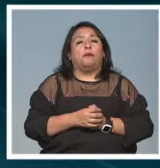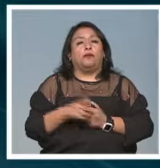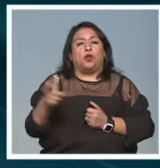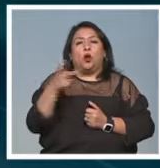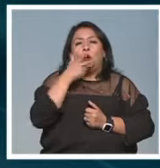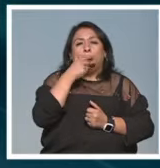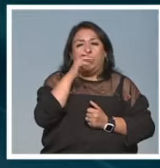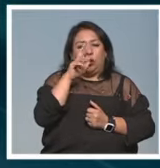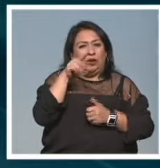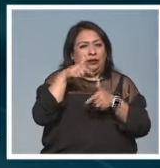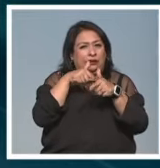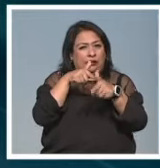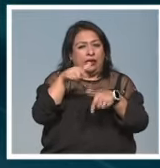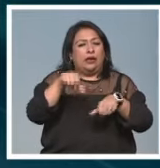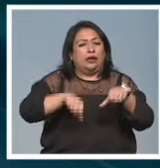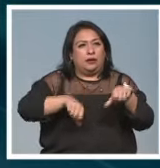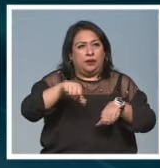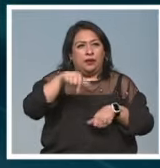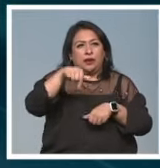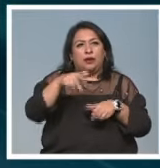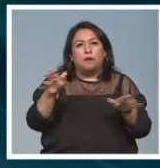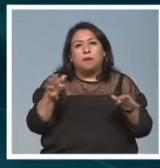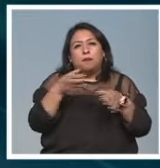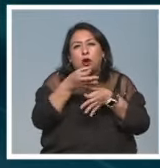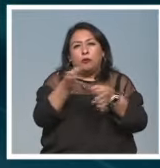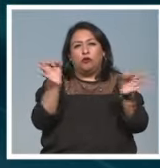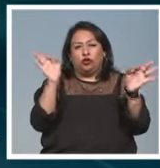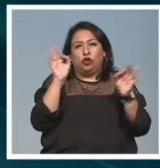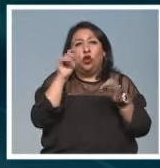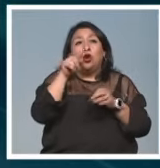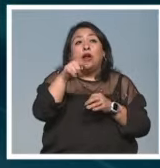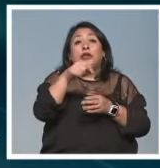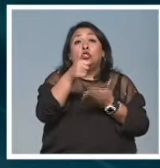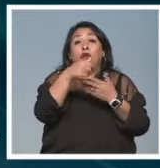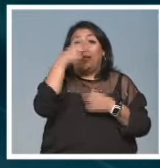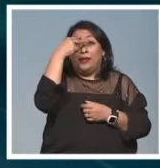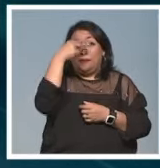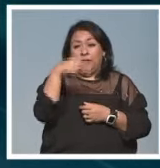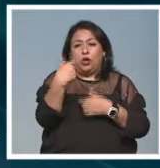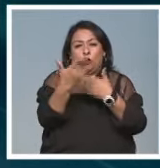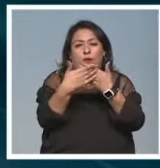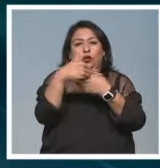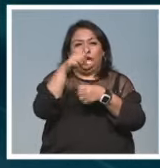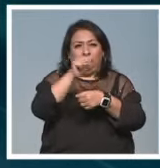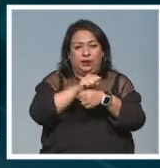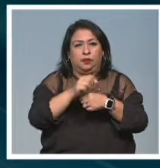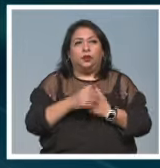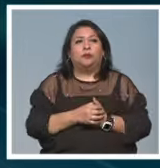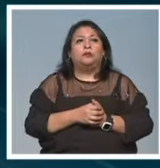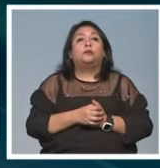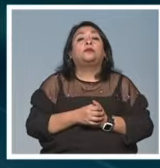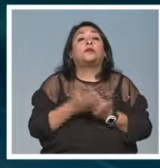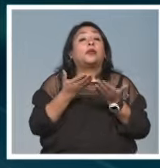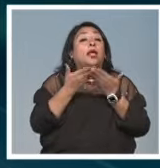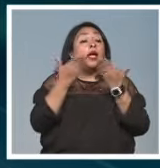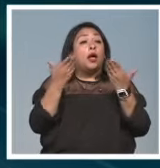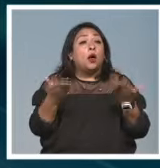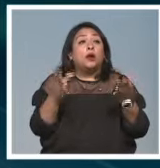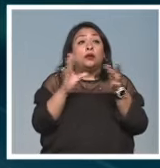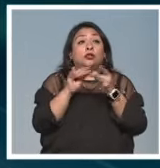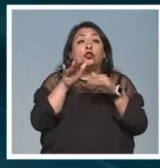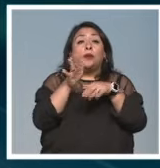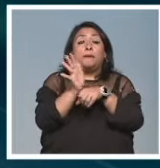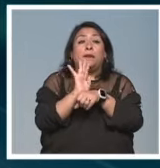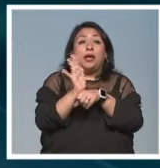Alfonso Cuarón continuará con las actividades de promoción de esta serie en la Ciudad de México la próxima semana. Y ahora les vamos a platicar